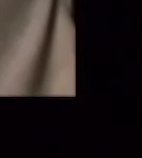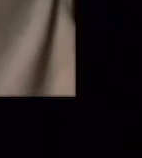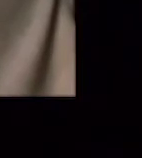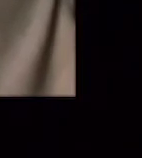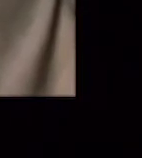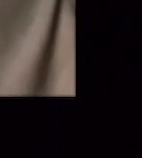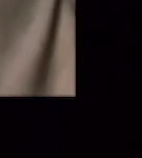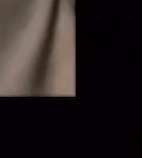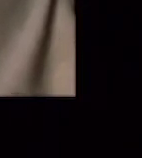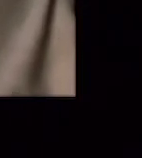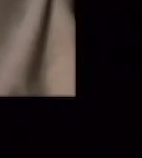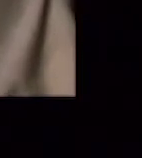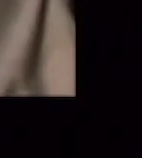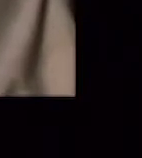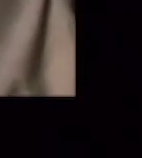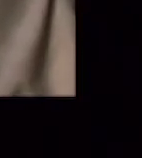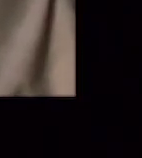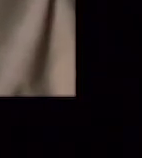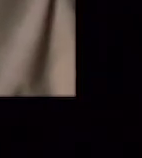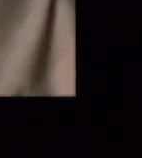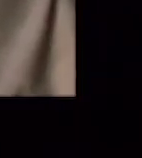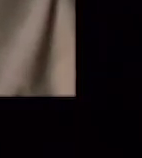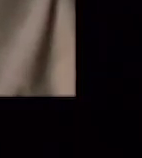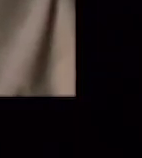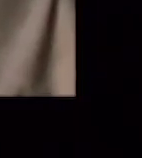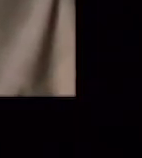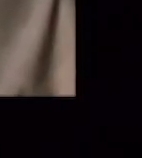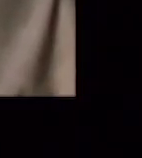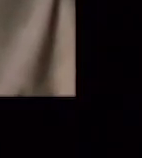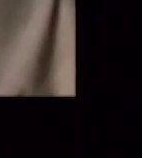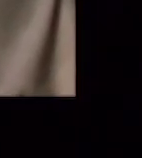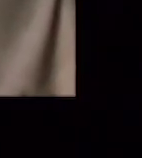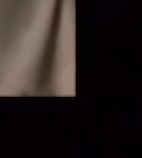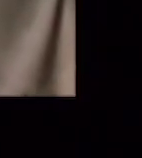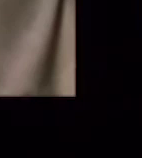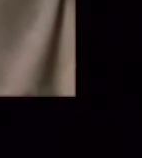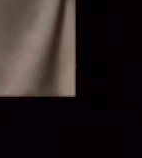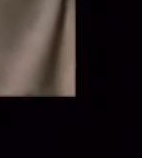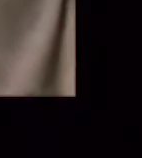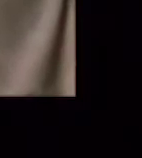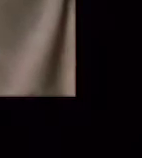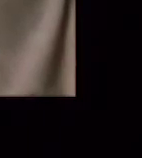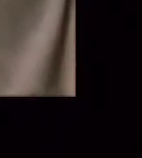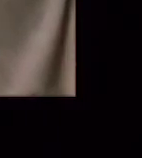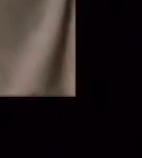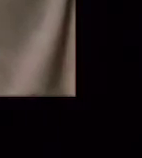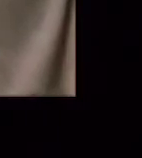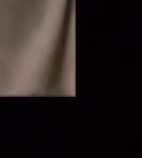y la más desconocida de cuantas crió vuestro amor,